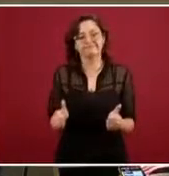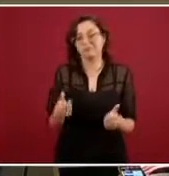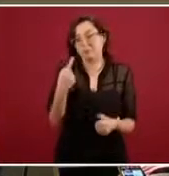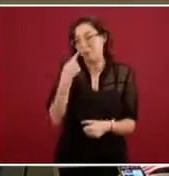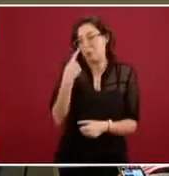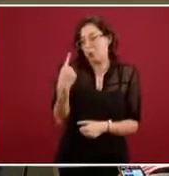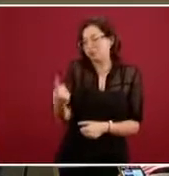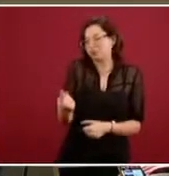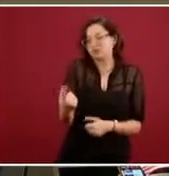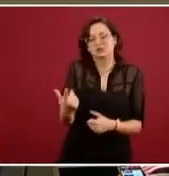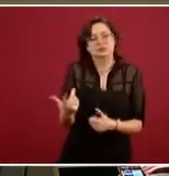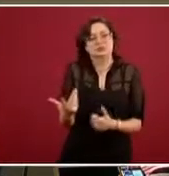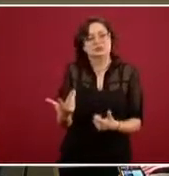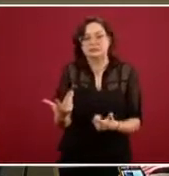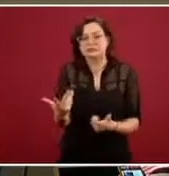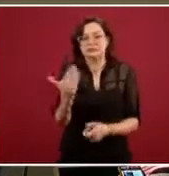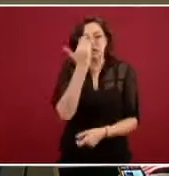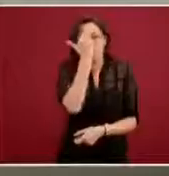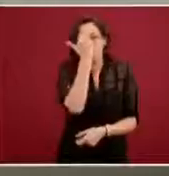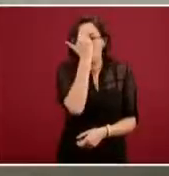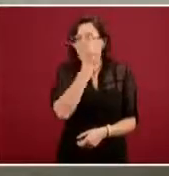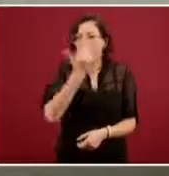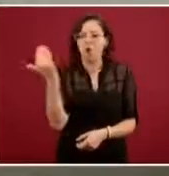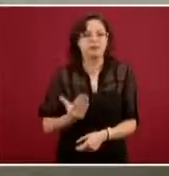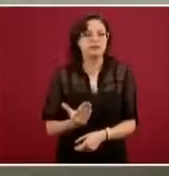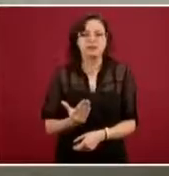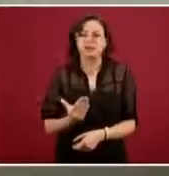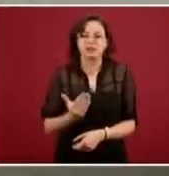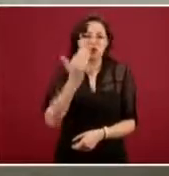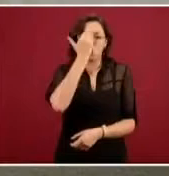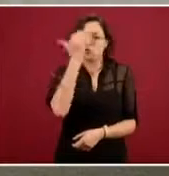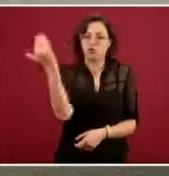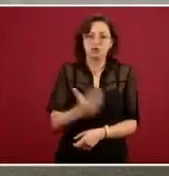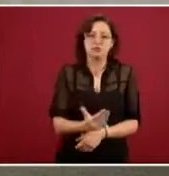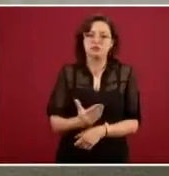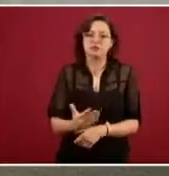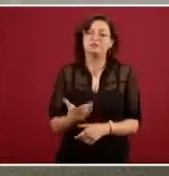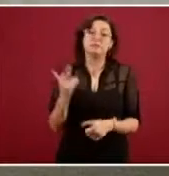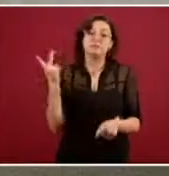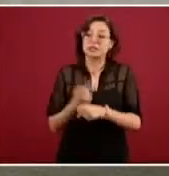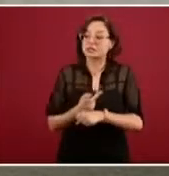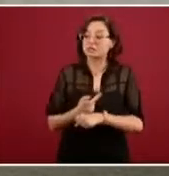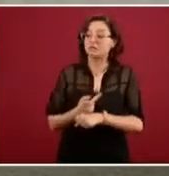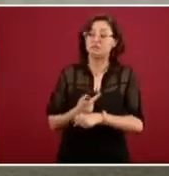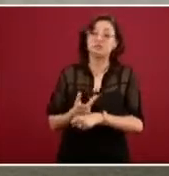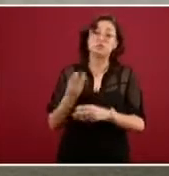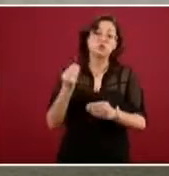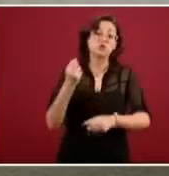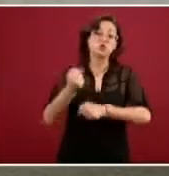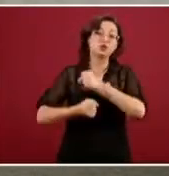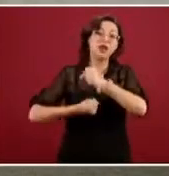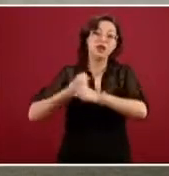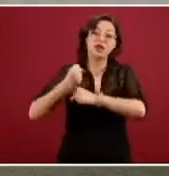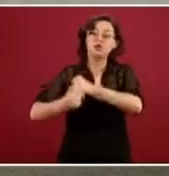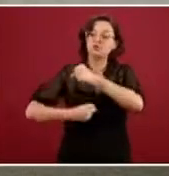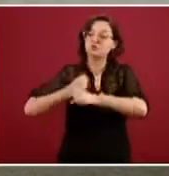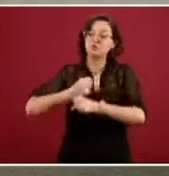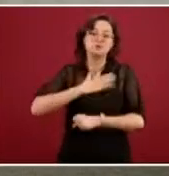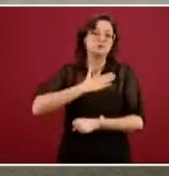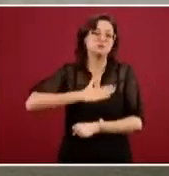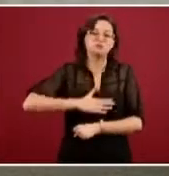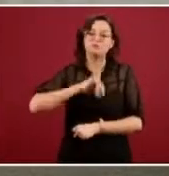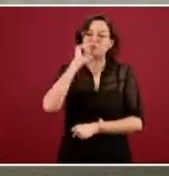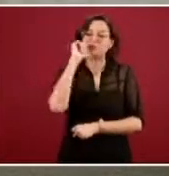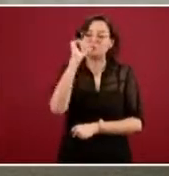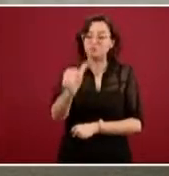luces una aberración social y habla de un proceso muy largo de injusticia. Ahora, ¿sobre